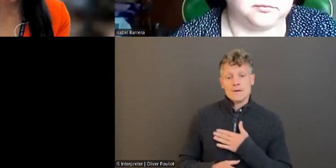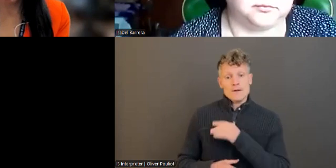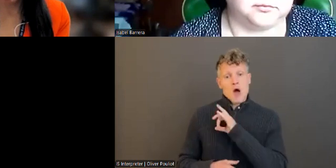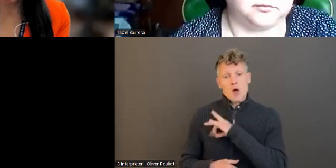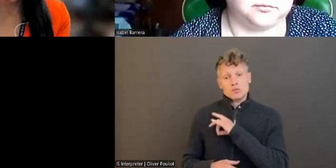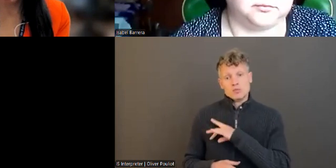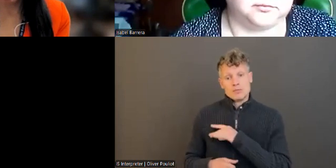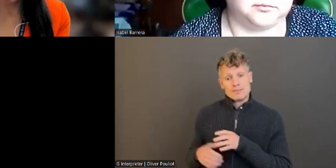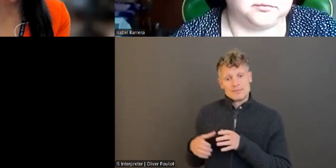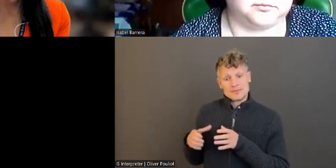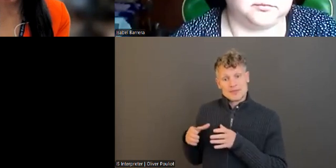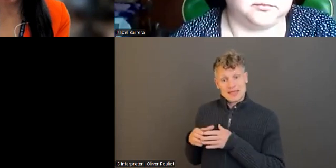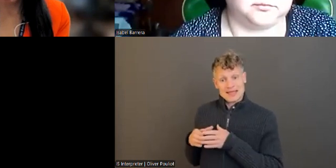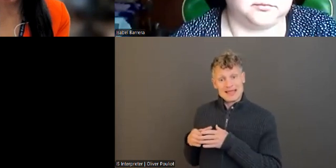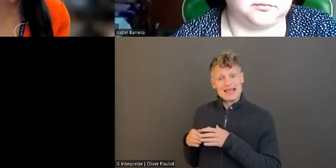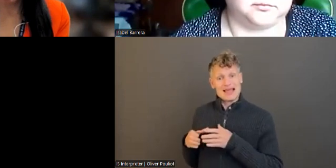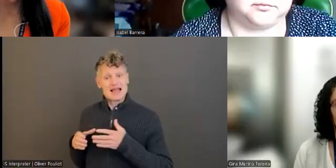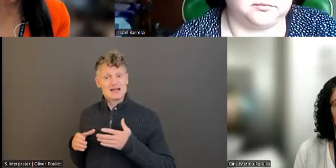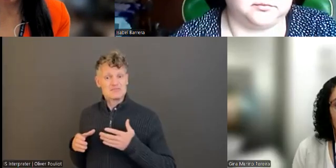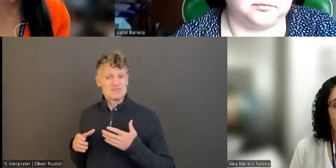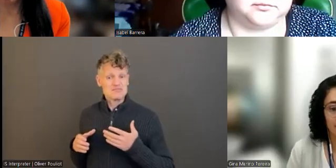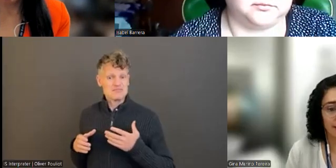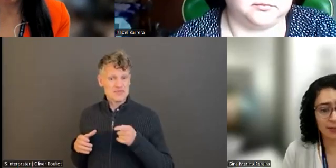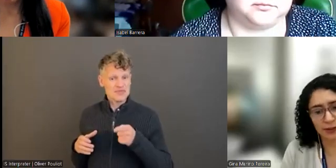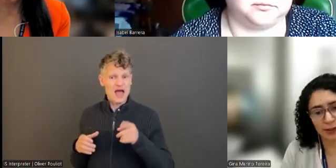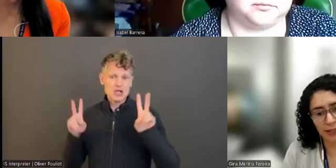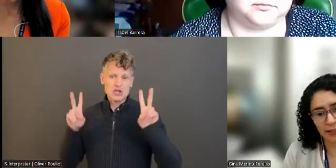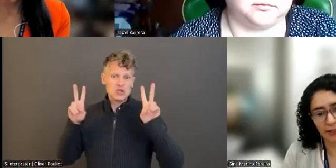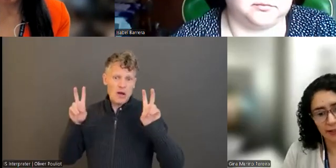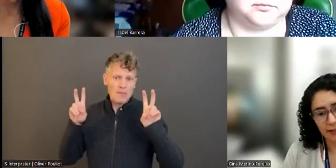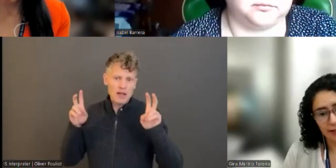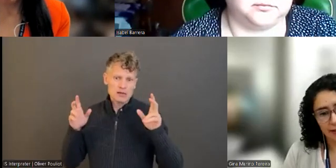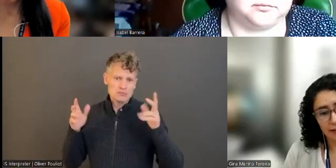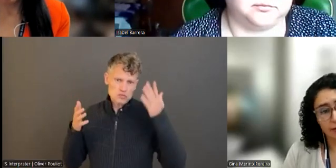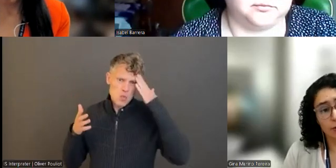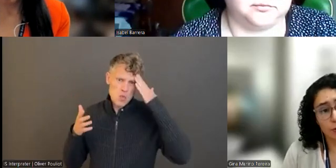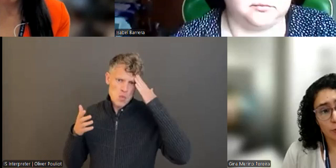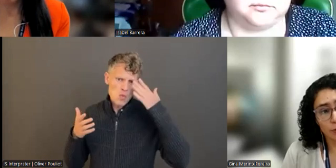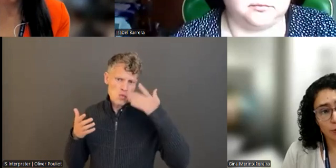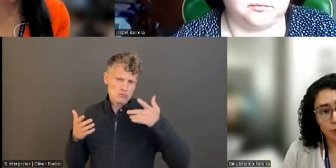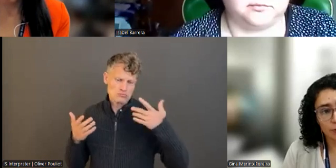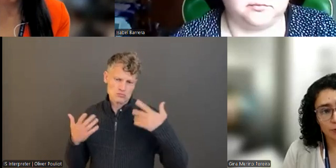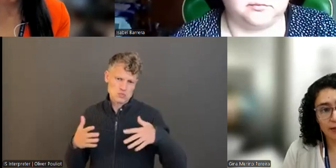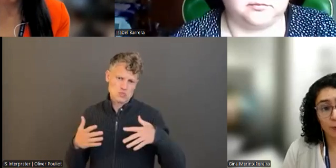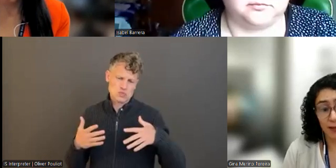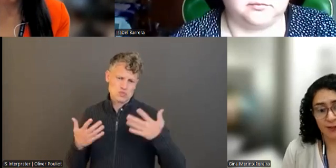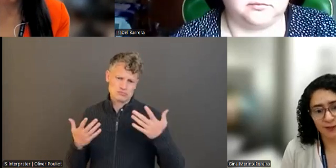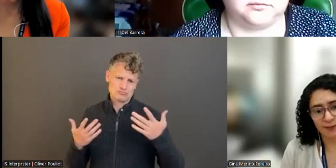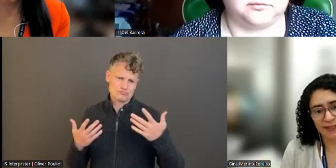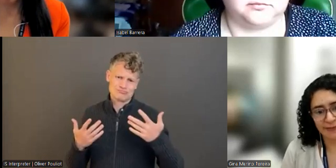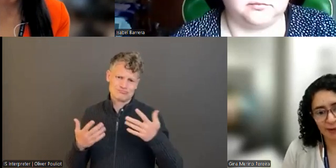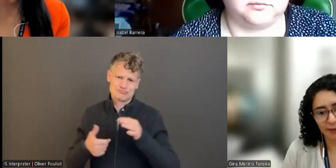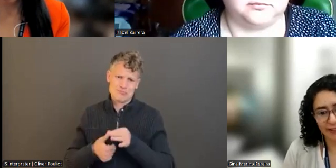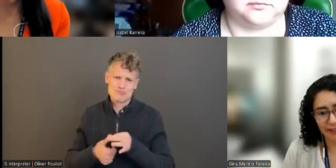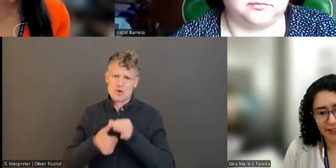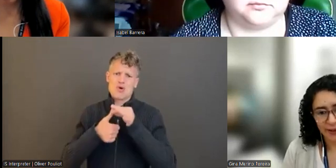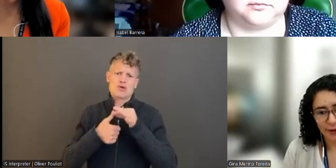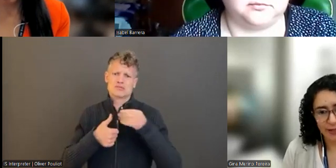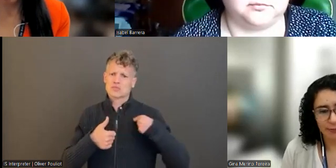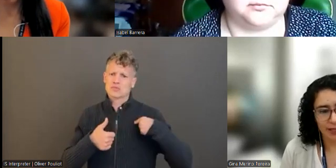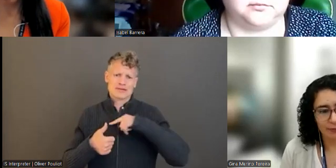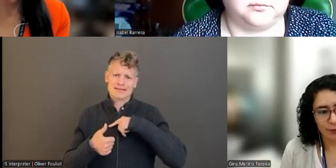importante considerar dentro de nuestro trabajo, de la intersectorialidad, el trabajo conjunto con educación